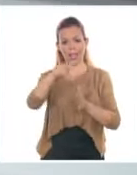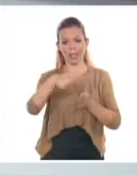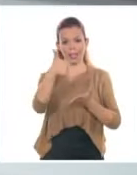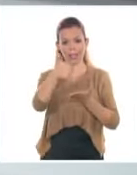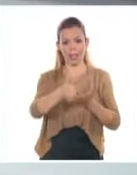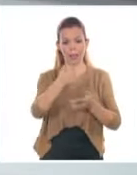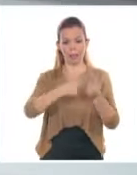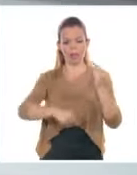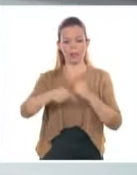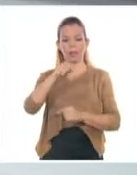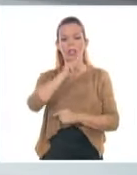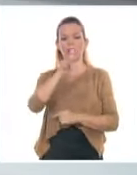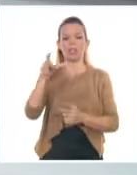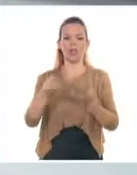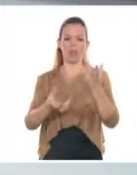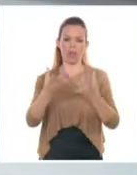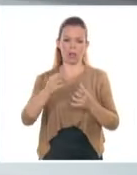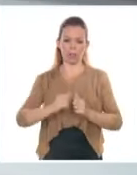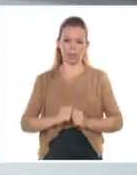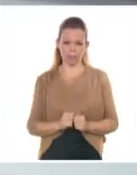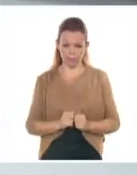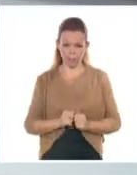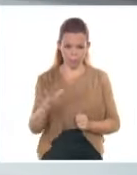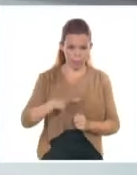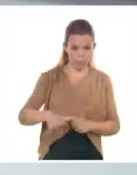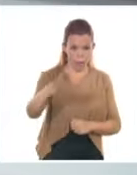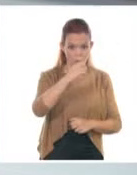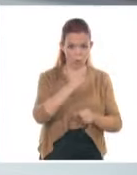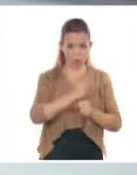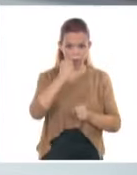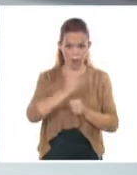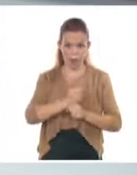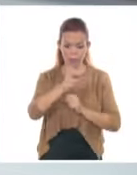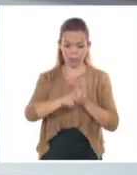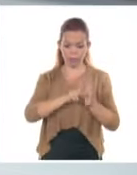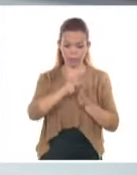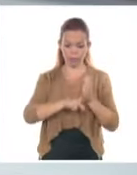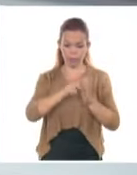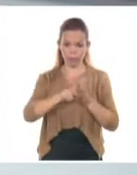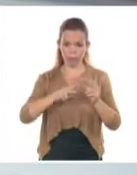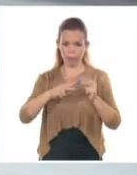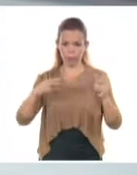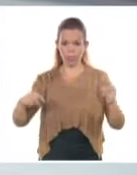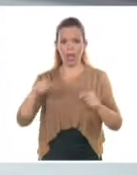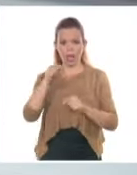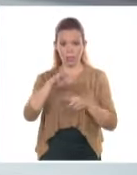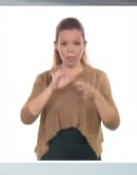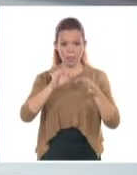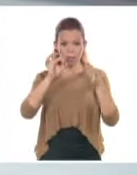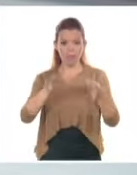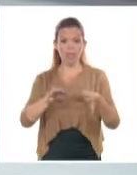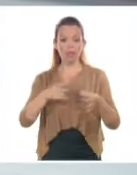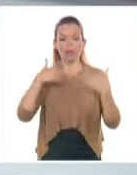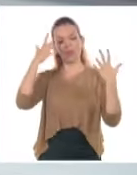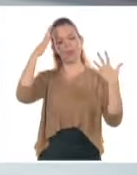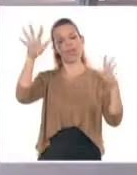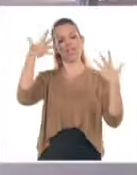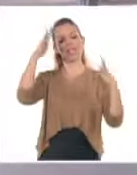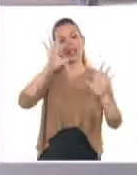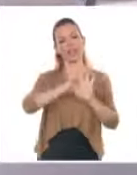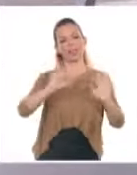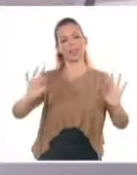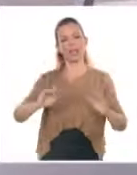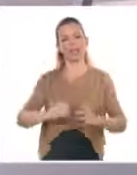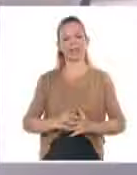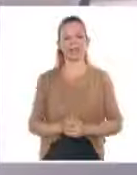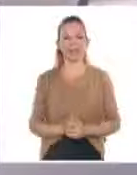de Cienfuegos. A los que se dedican a ese quehacer en el país, el comandante Julio Camacho Aguilera envió una felicitación especial.